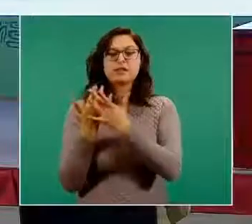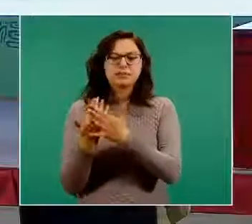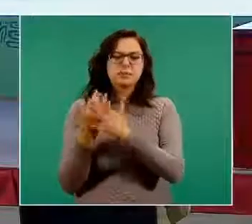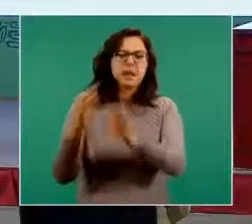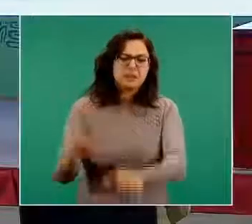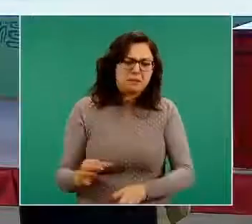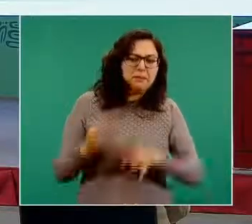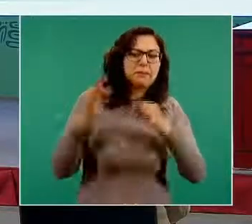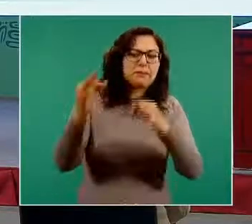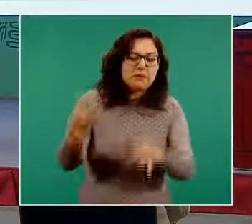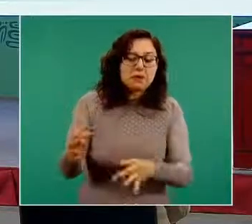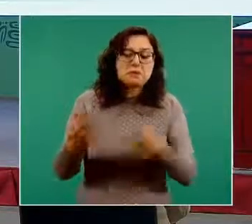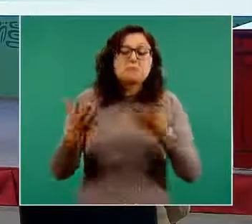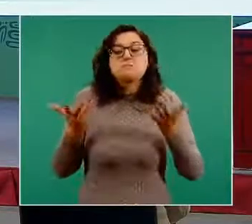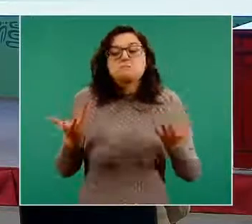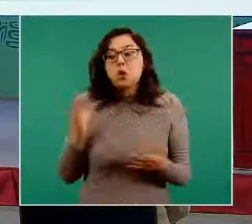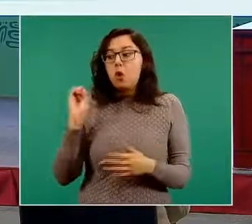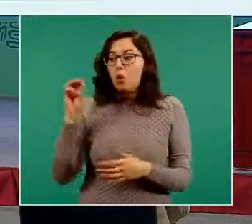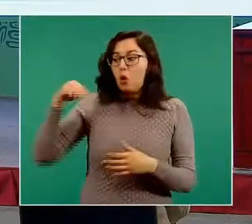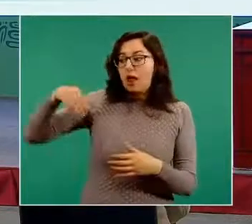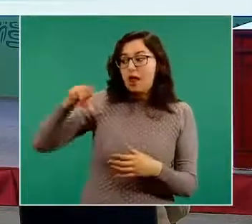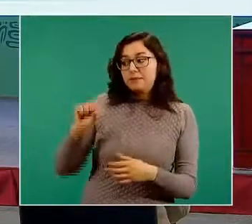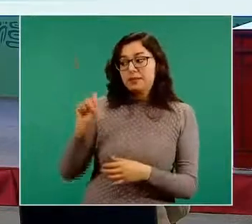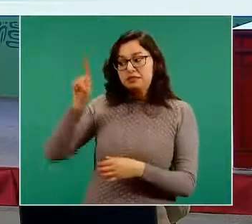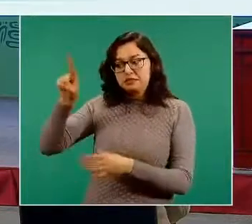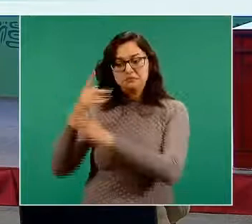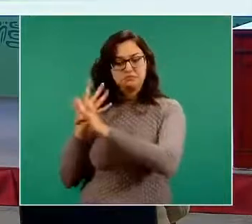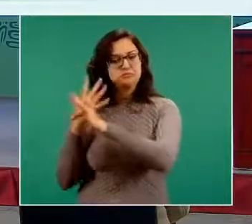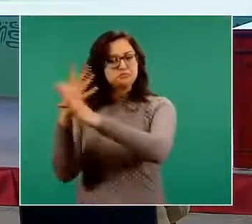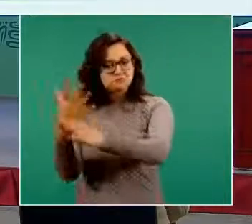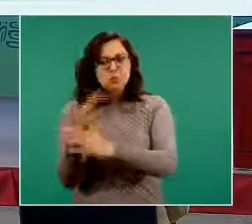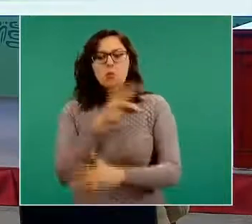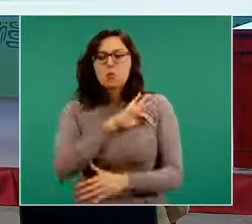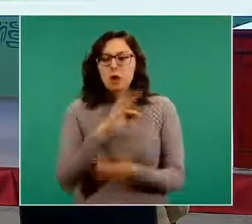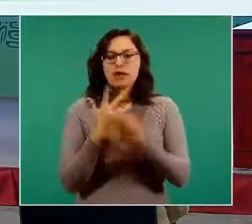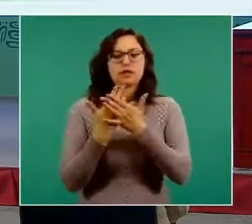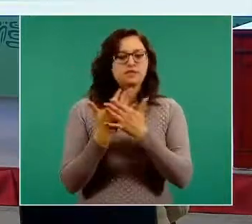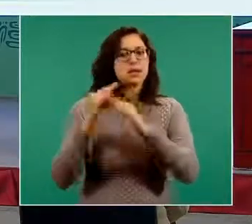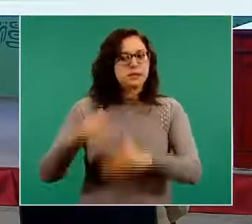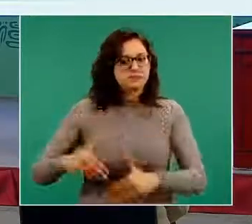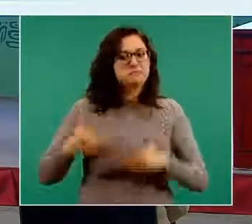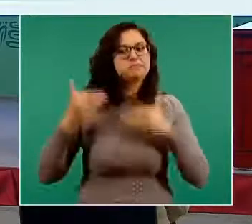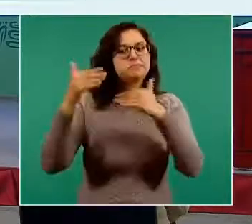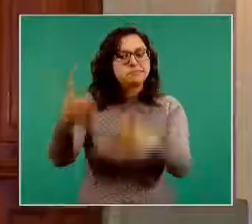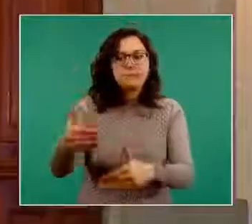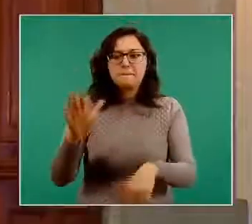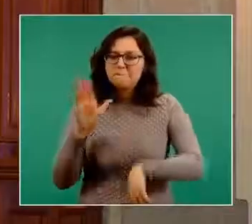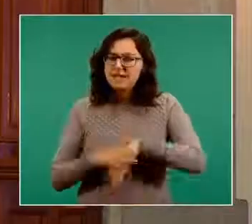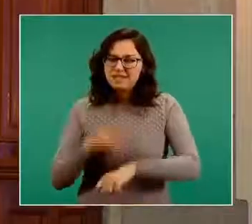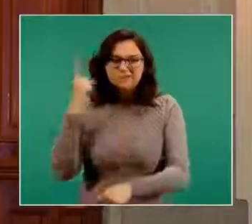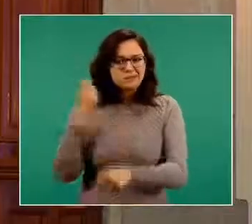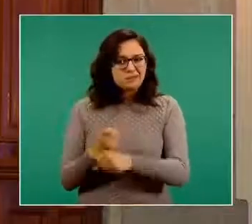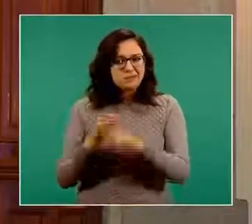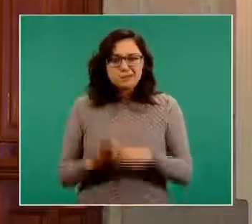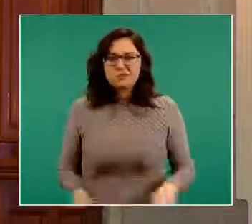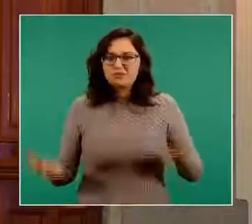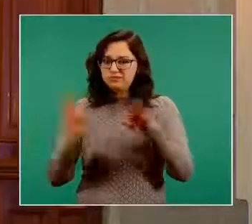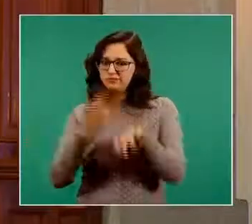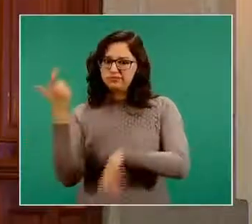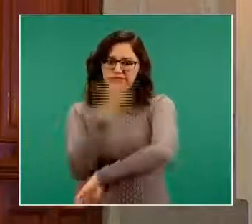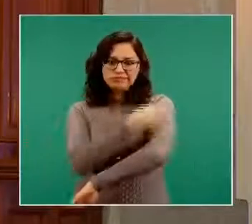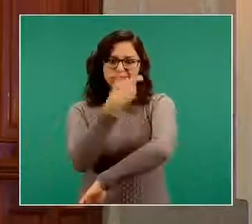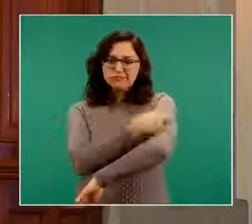la Salud, insisto, basada en la evidencia científica que procede de los propios ensayos clínicos. Ahora, también en